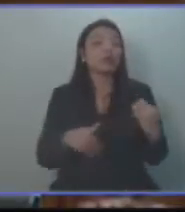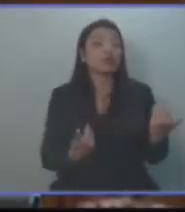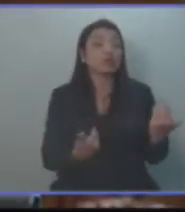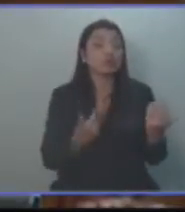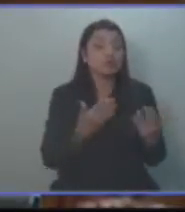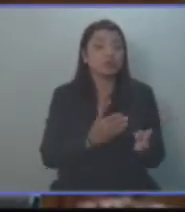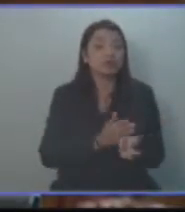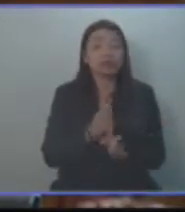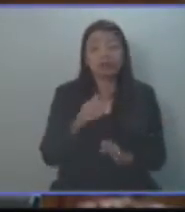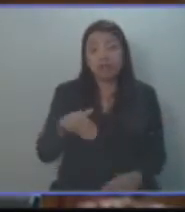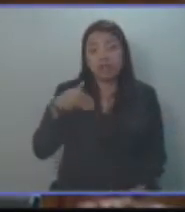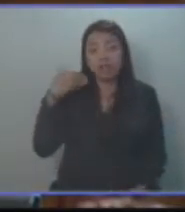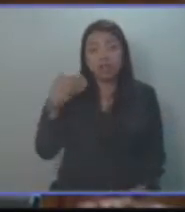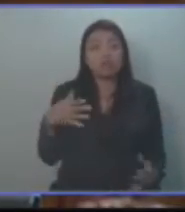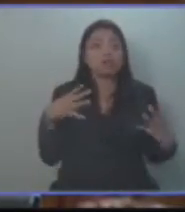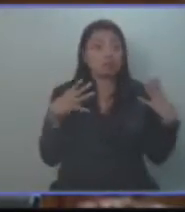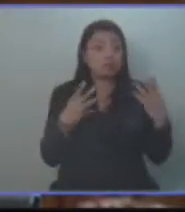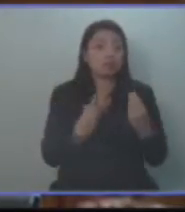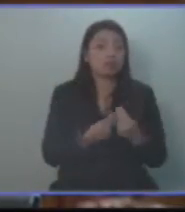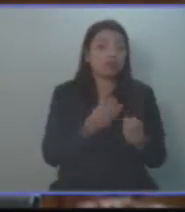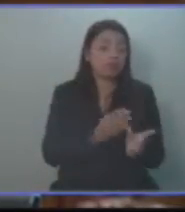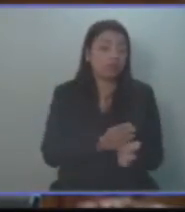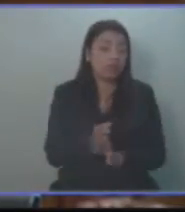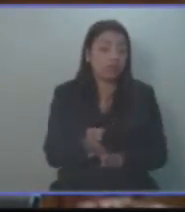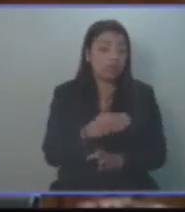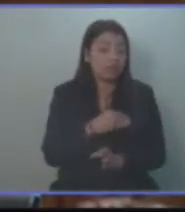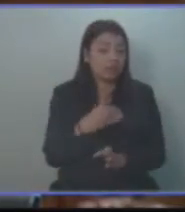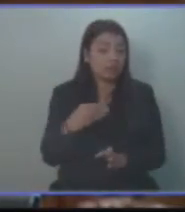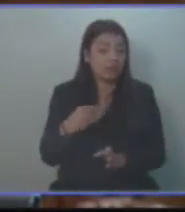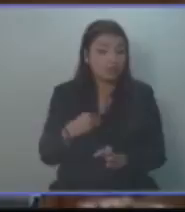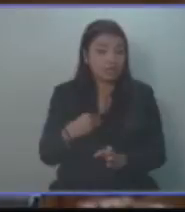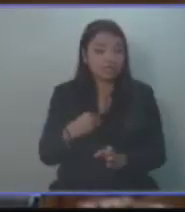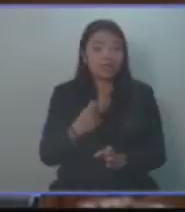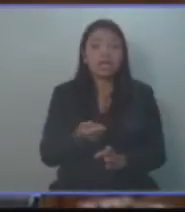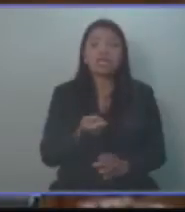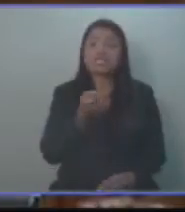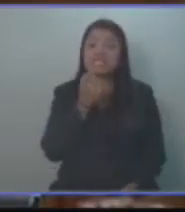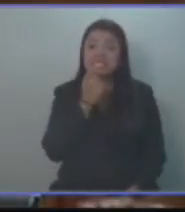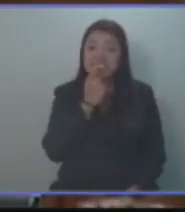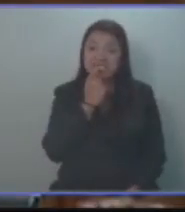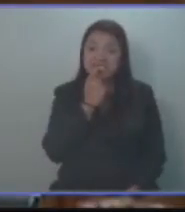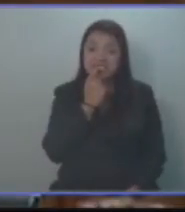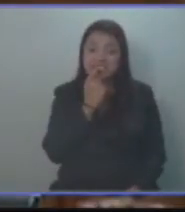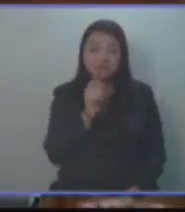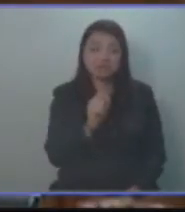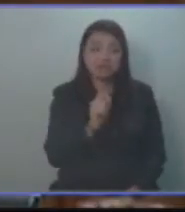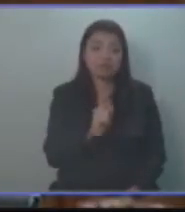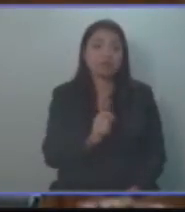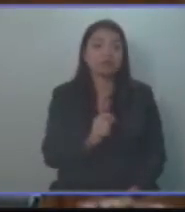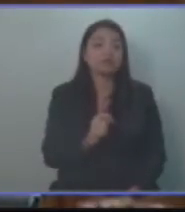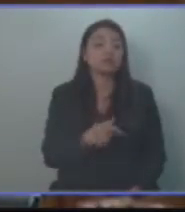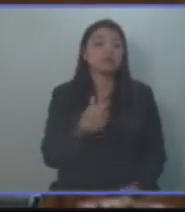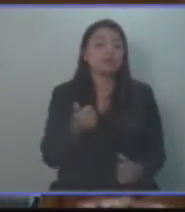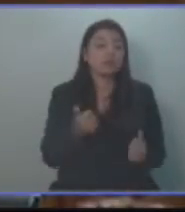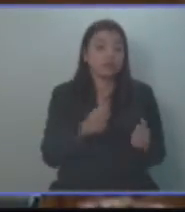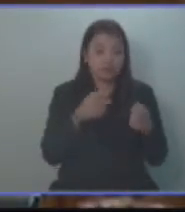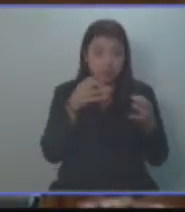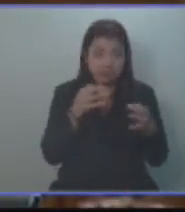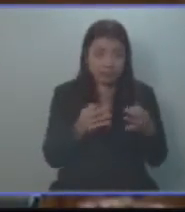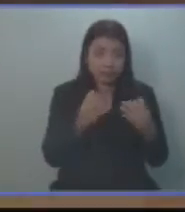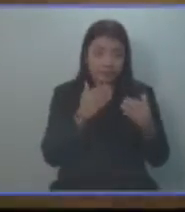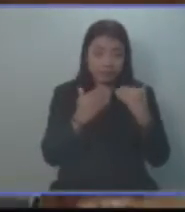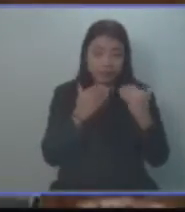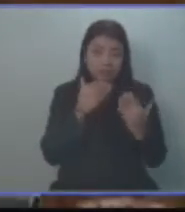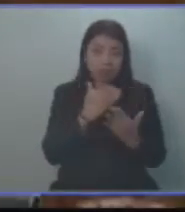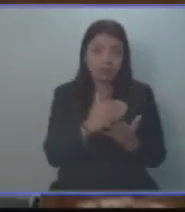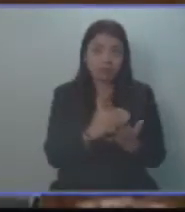y año social en las carreras de medicina y odontología, médicos u odontólogos residentes, debidamente